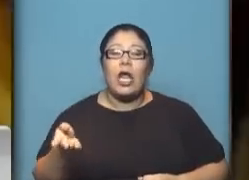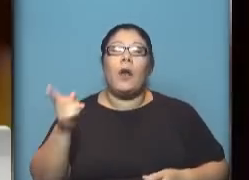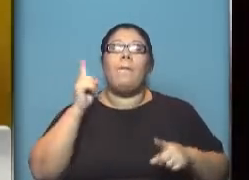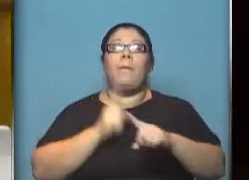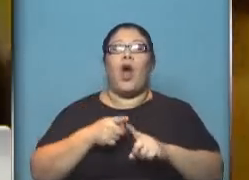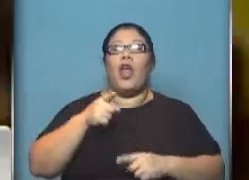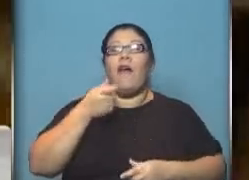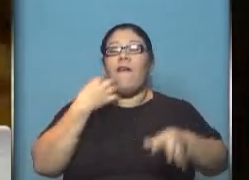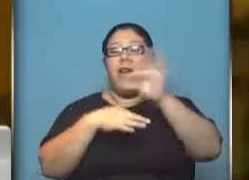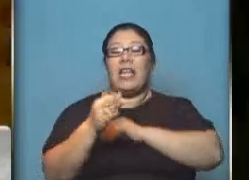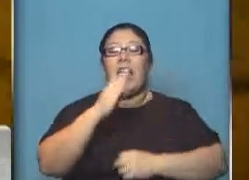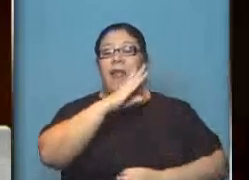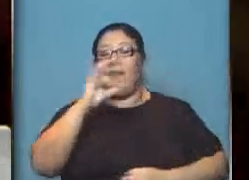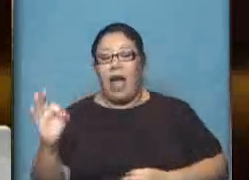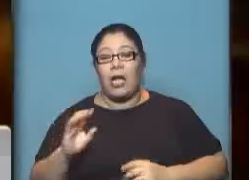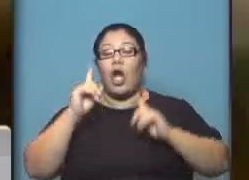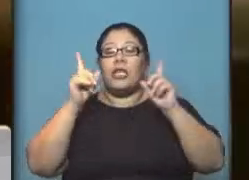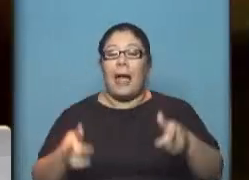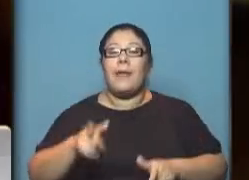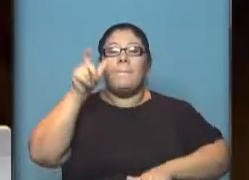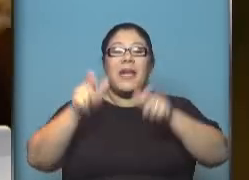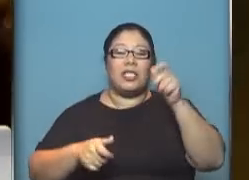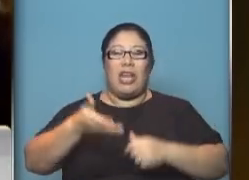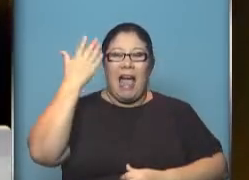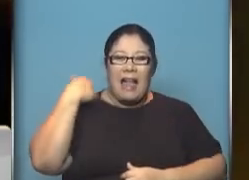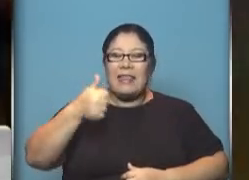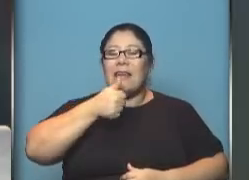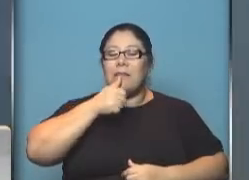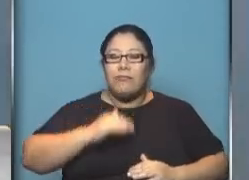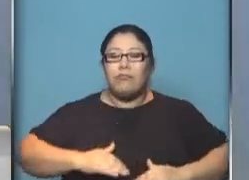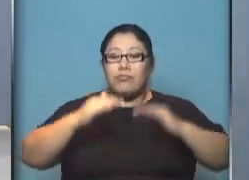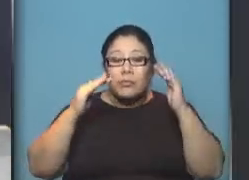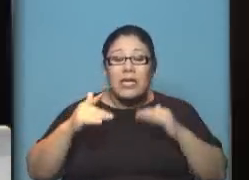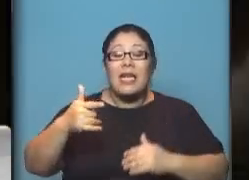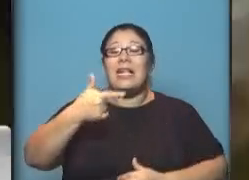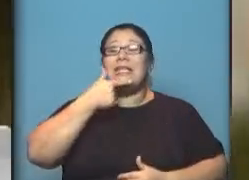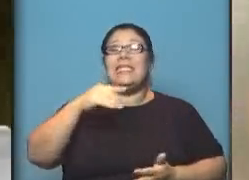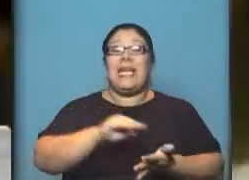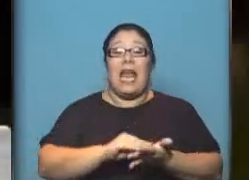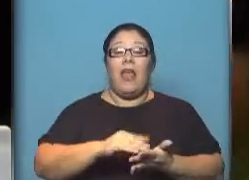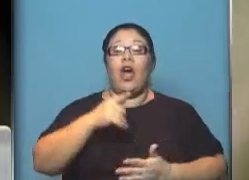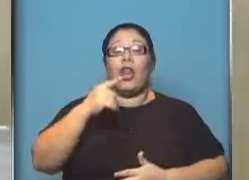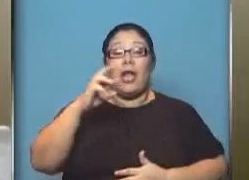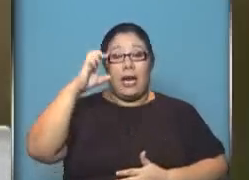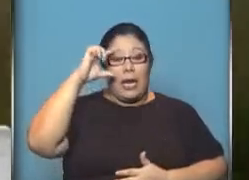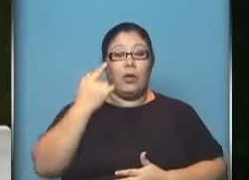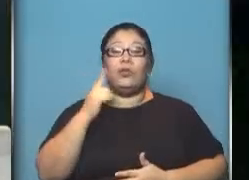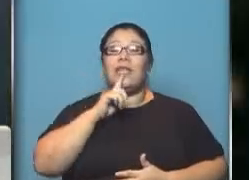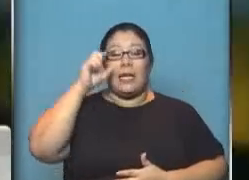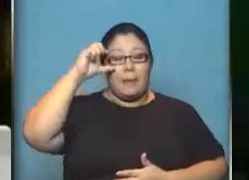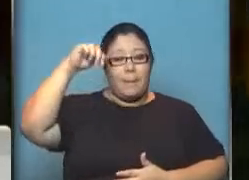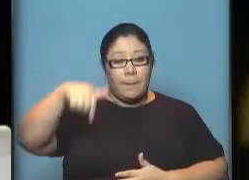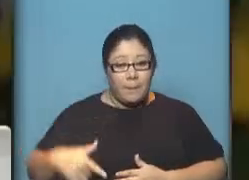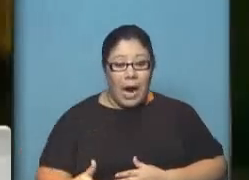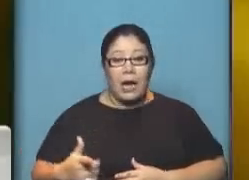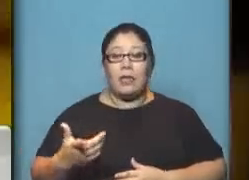personas que habían sufrido las históricas inundaciones en la provincia. El senador debió ser retirado por personal de seguridad, abandonó el Hotel Los Silos, donde tuvo lugar el